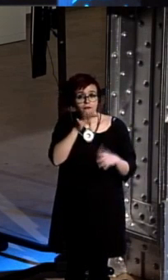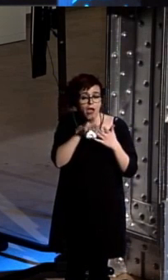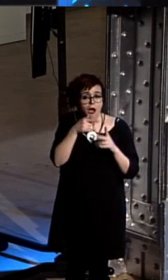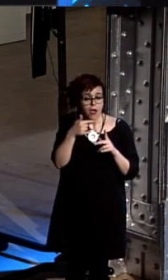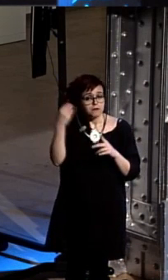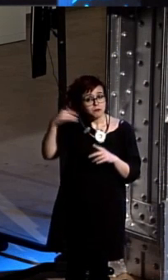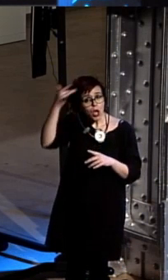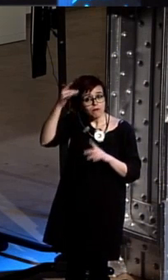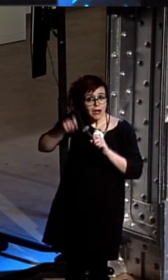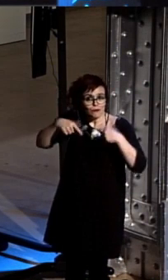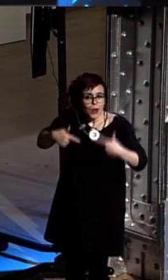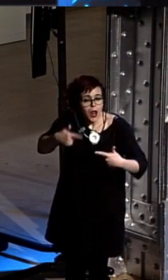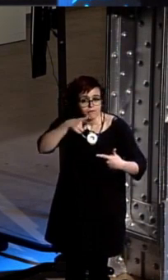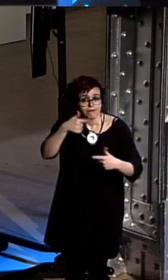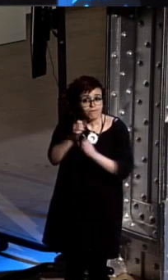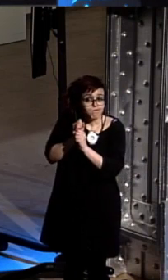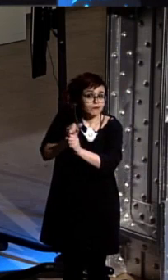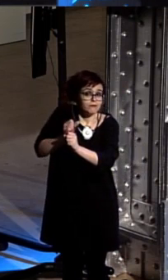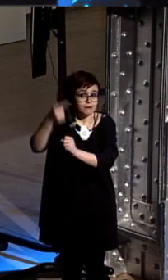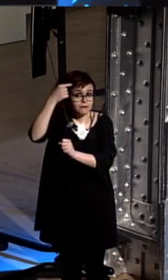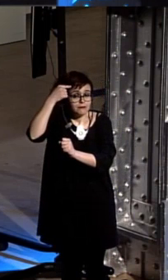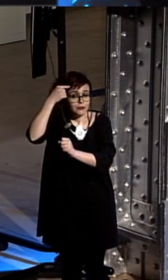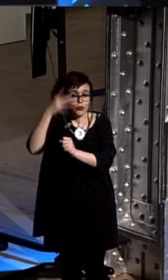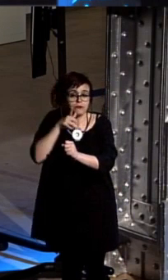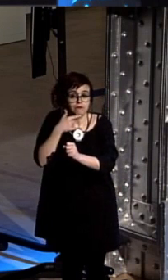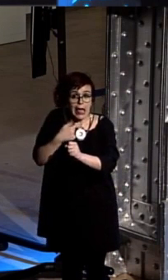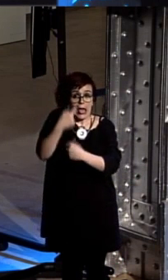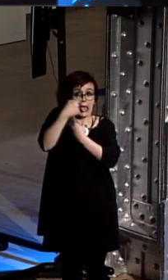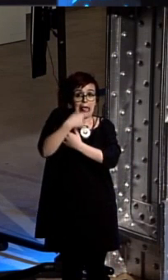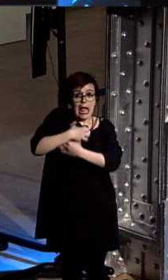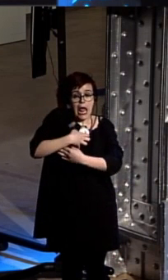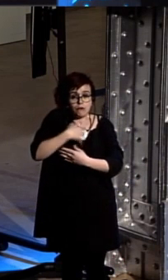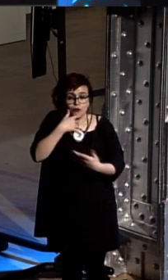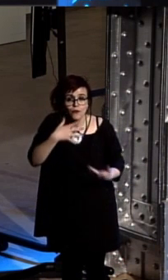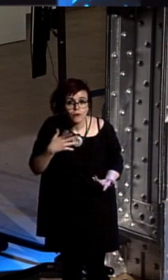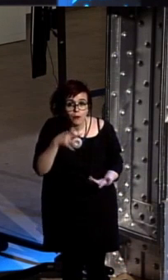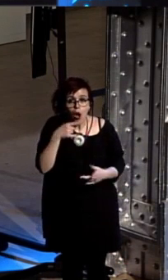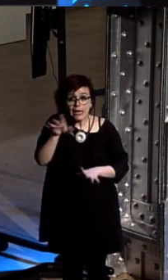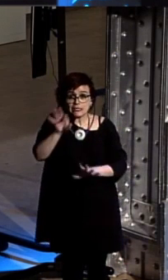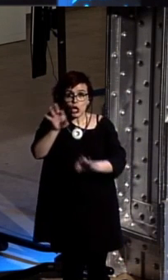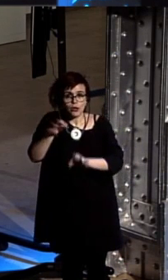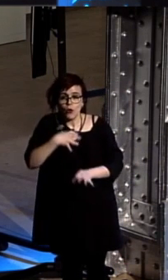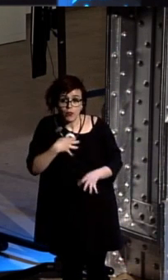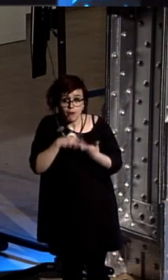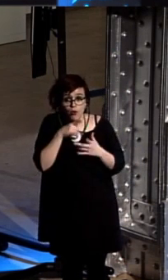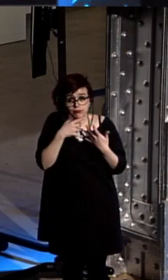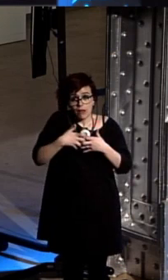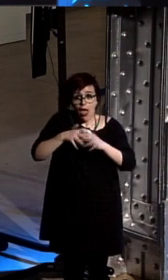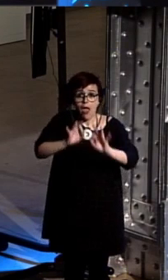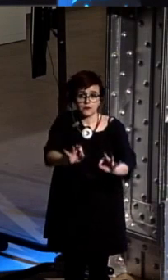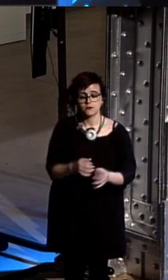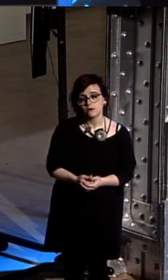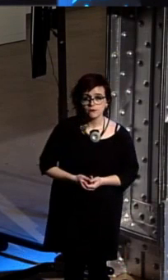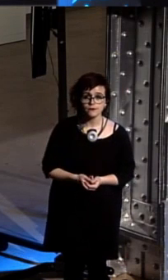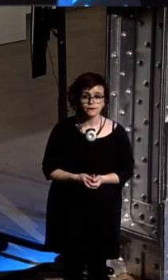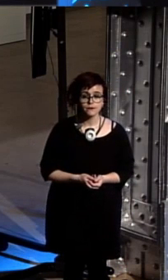sesgos que son innatos, que los tenemos por cómo hemos evolucionado, ¿no? Y por cómo funciona nuestro cerebro.